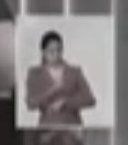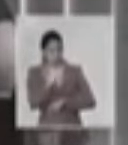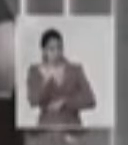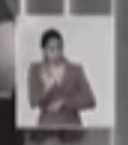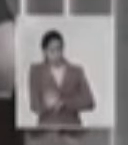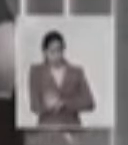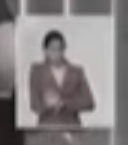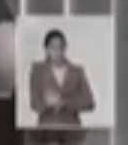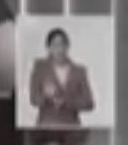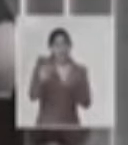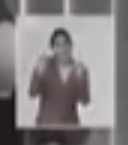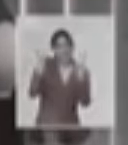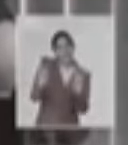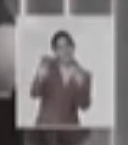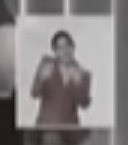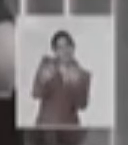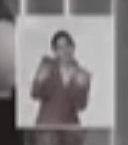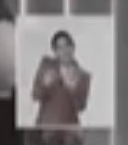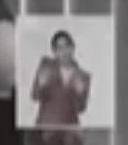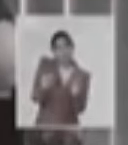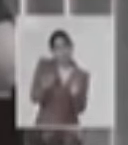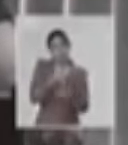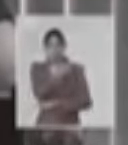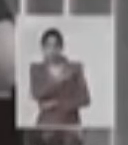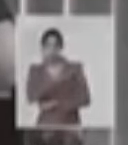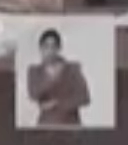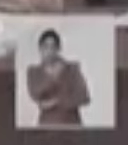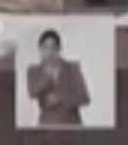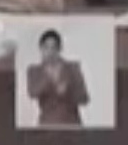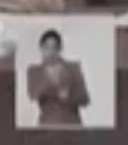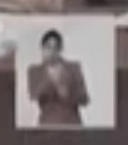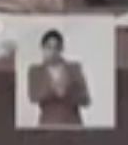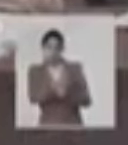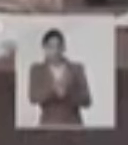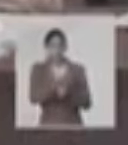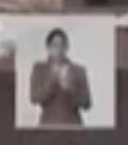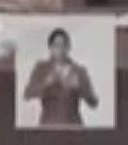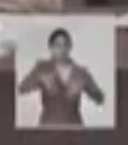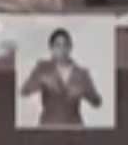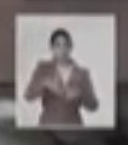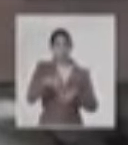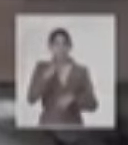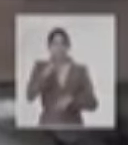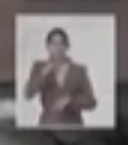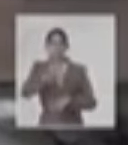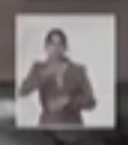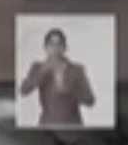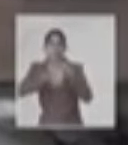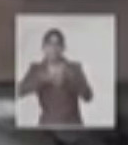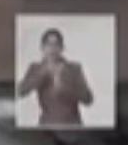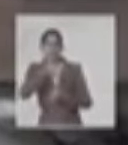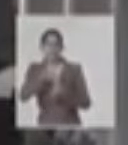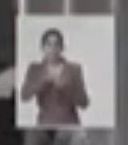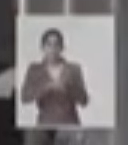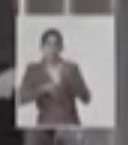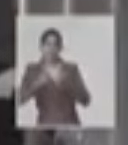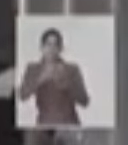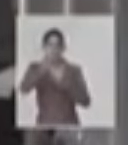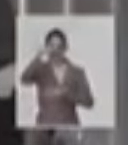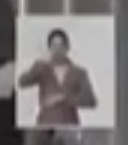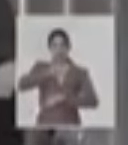sobre el tema del papel de los cuadros en estas situaciones de crisis, en su discurso en Santiago, expresó: a todos